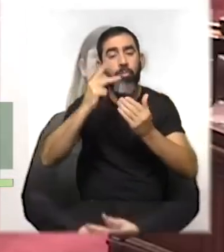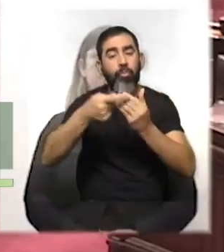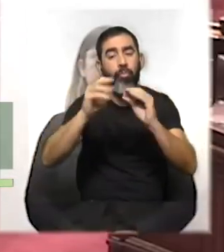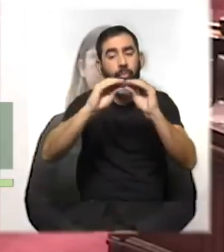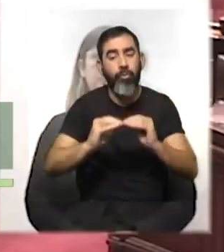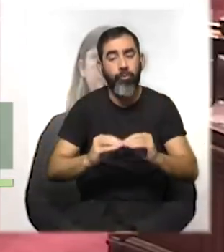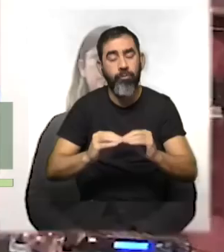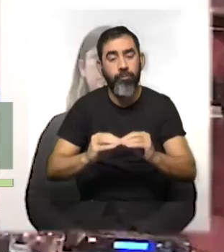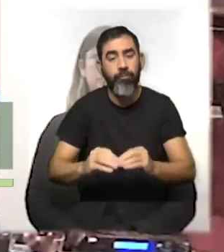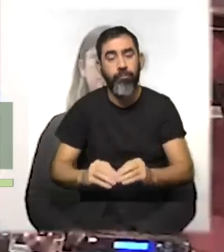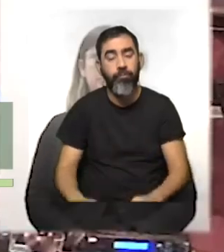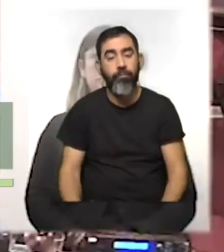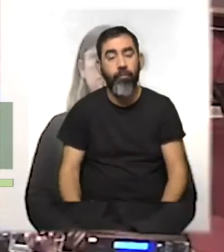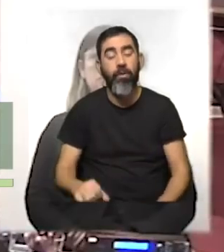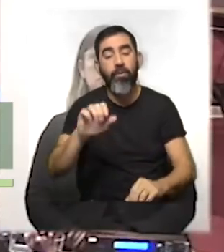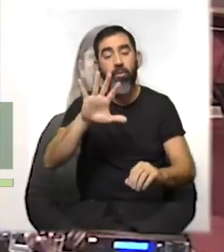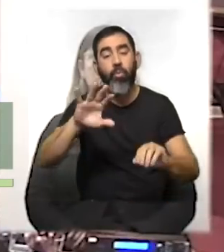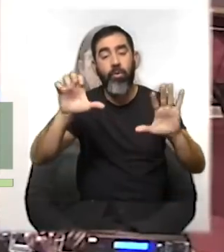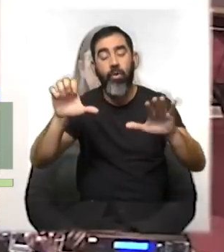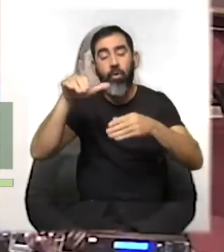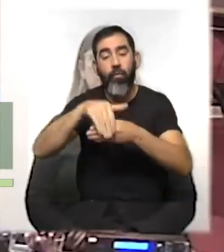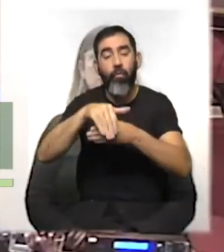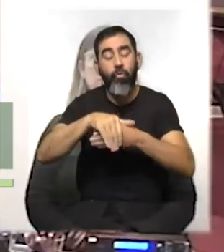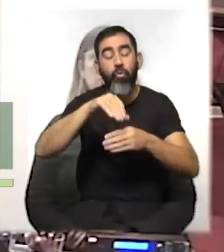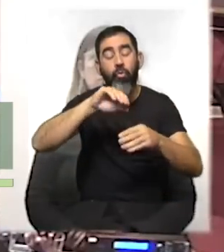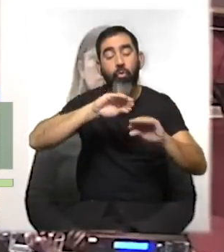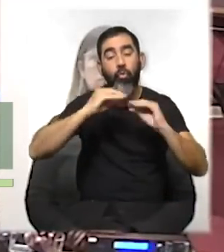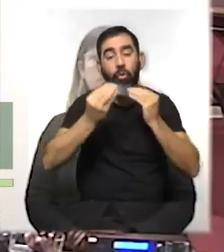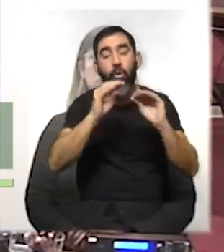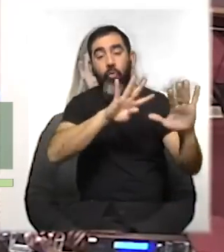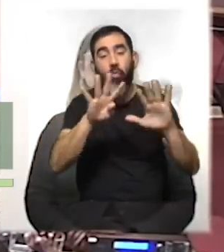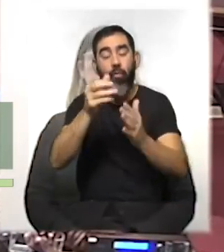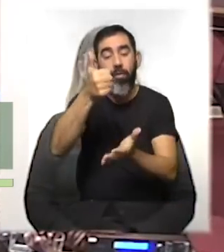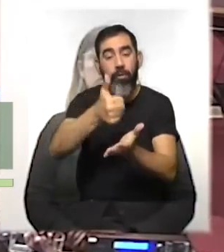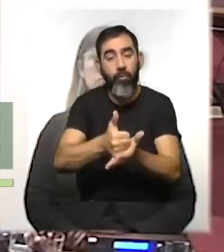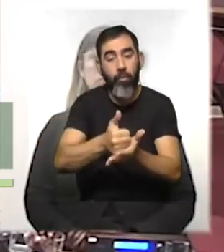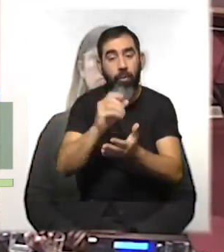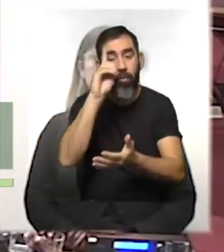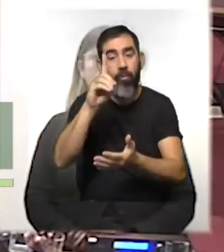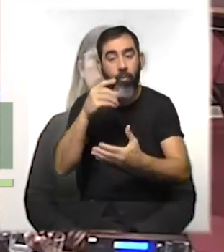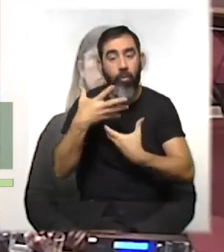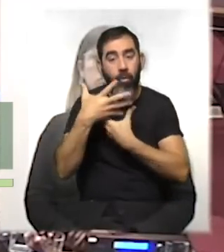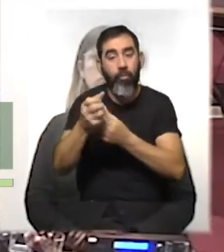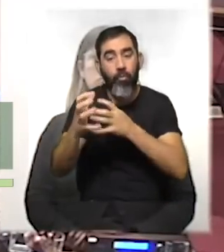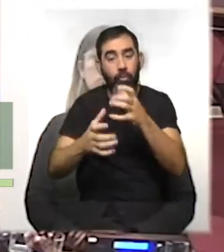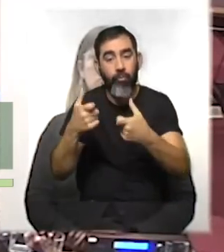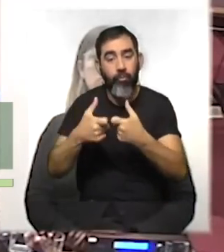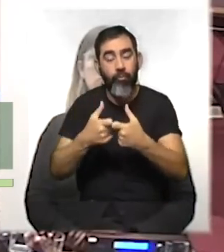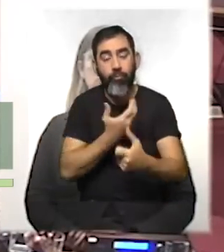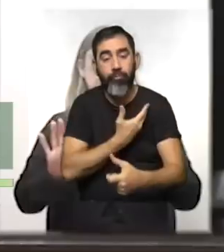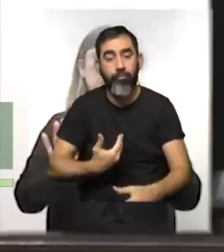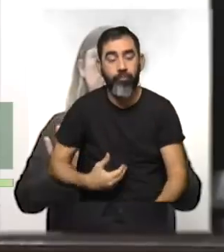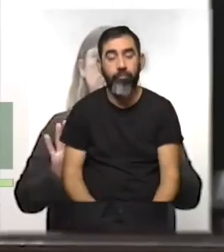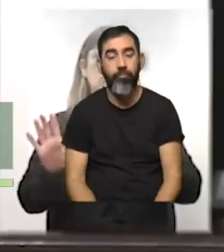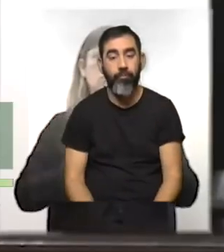rendición de cuentas el texto fue aprobado por 56 votos en 99 diputados presentes con el respaldo de toda la bancada oficialista